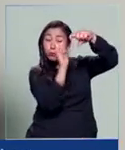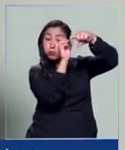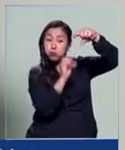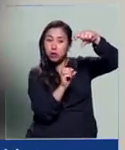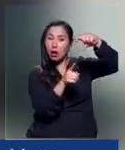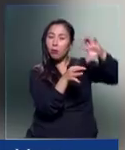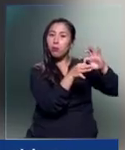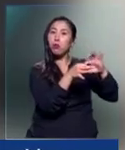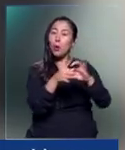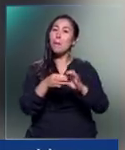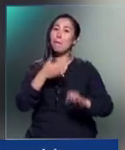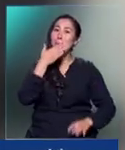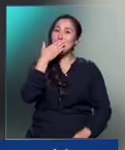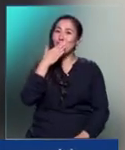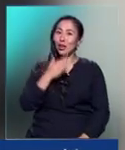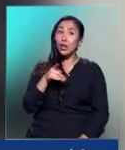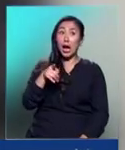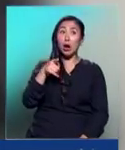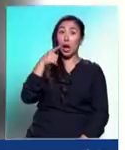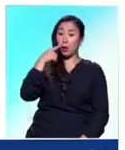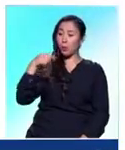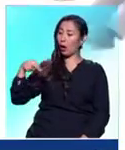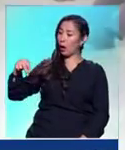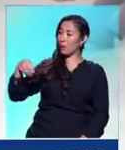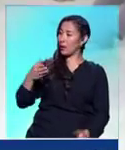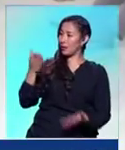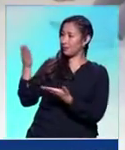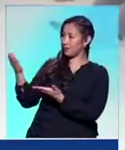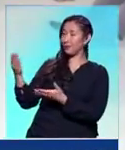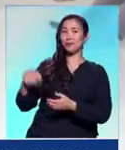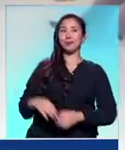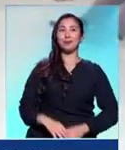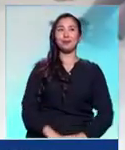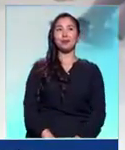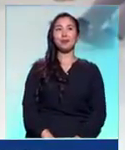una mejora considerable. Miguel camina ahora así.